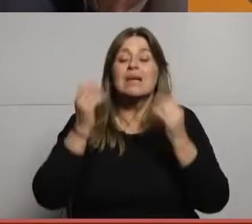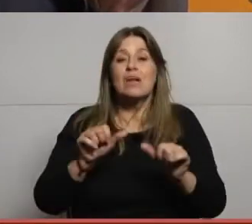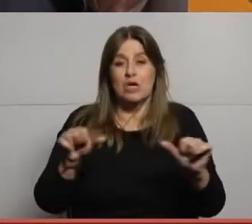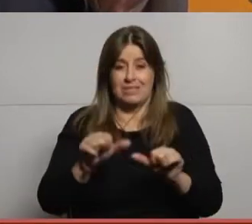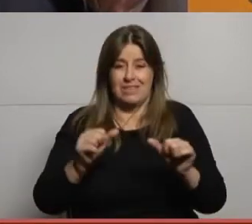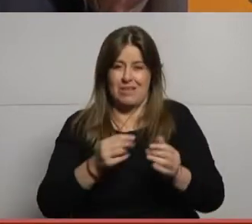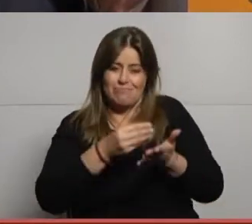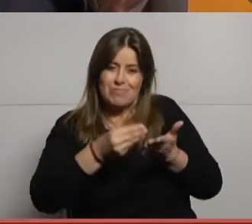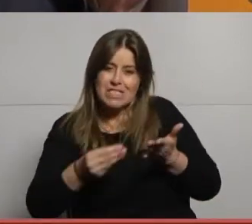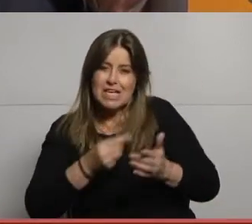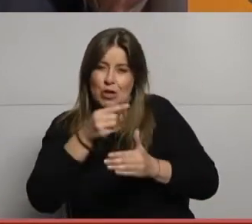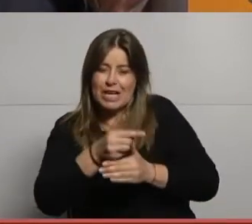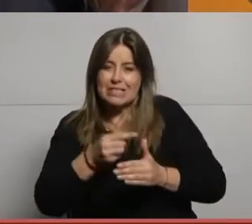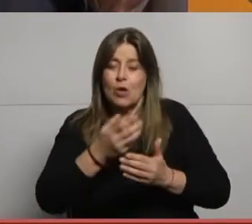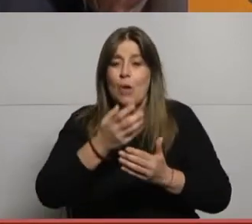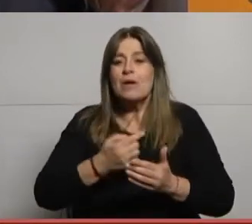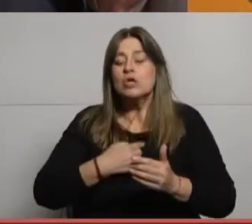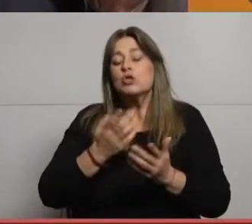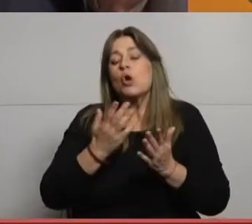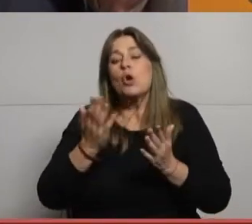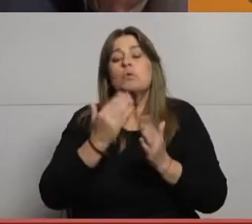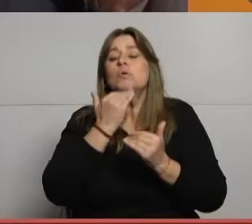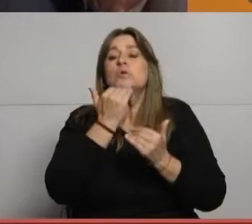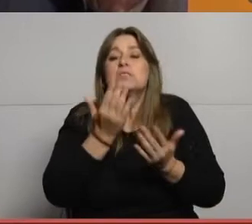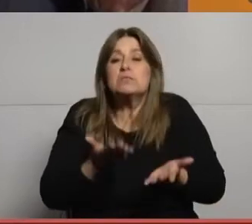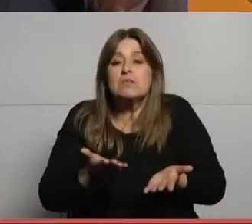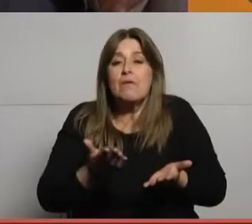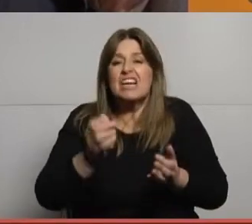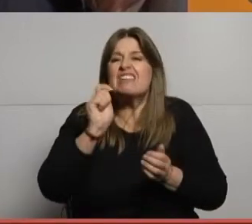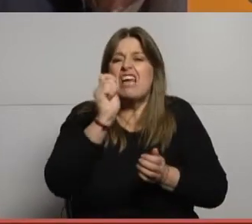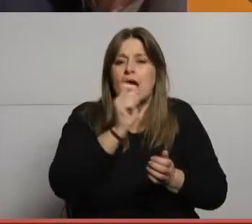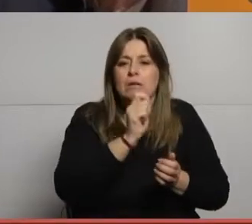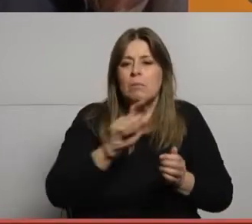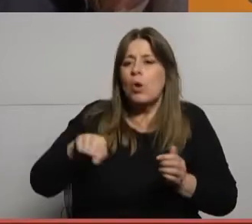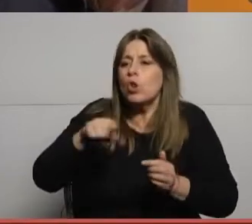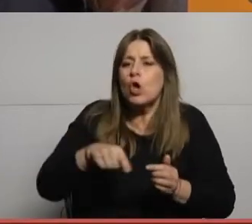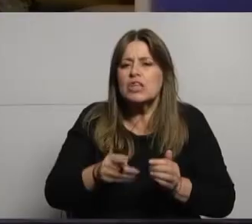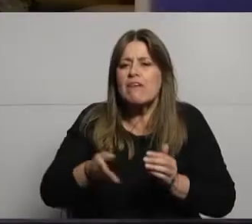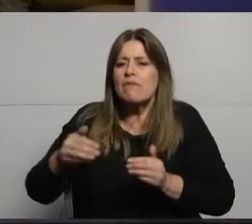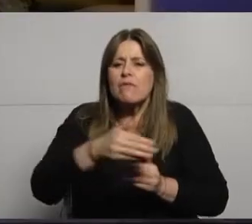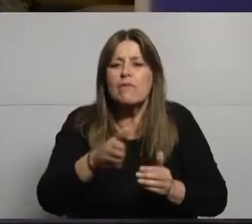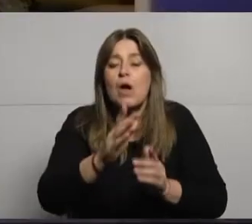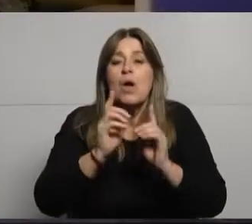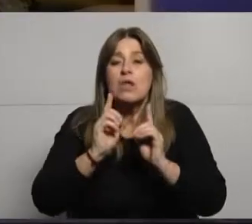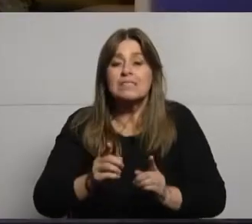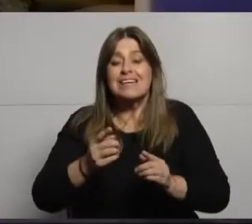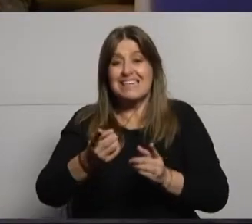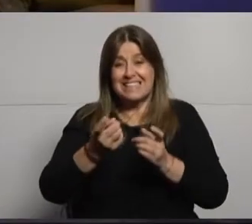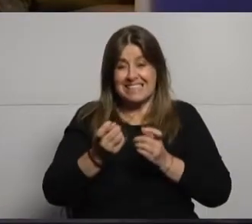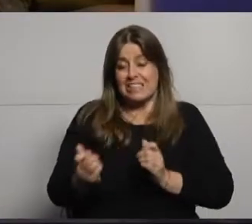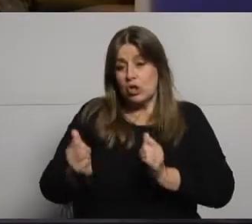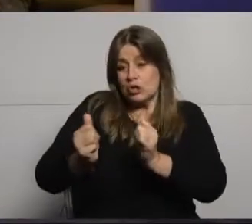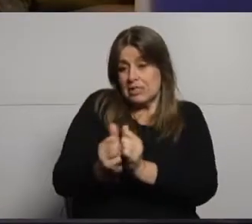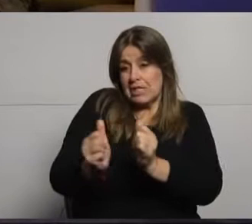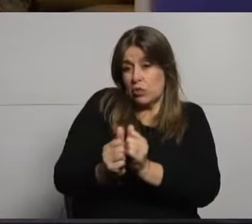esto, lo que se dieron cuenta es que en rigor yo no necesito saber... ¿Quién? Claro, no necesito saber por dónde siquiera, sino simplemente necesito saber si estuve cerca